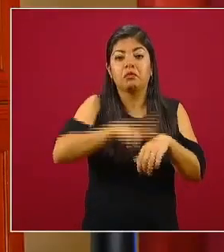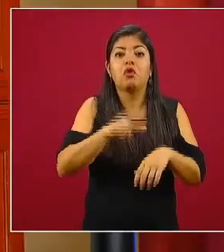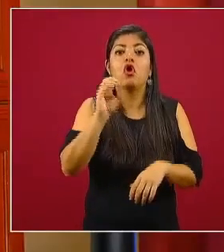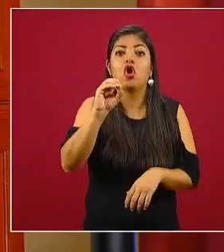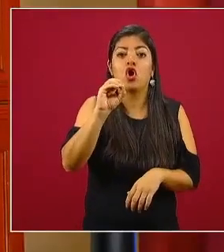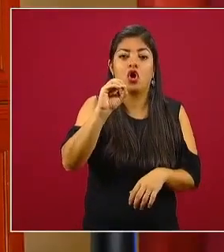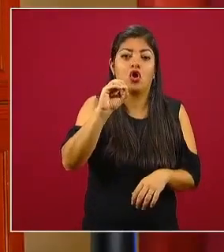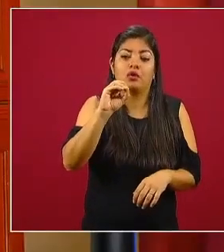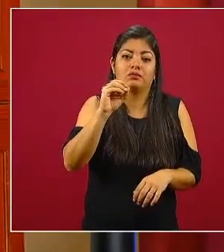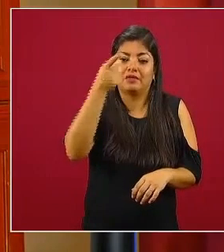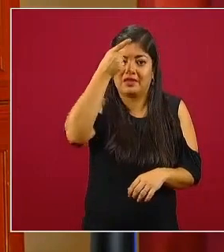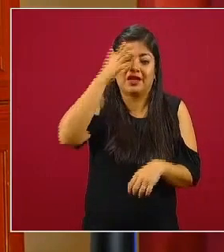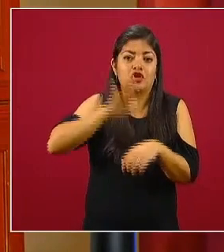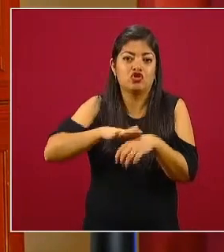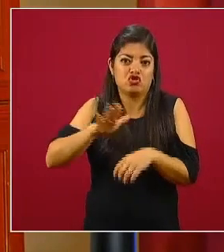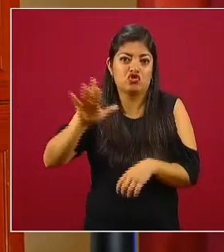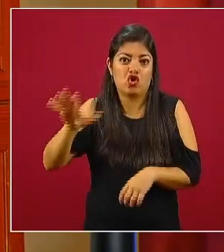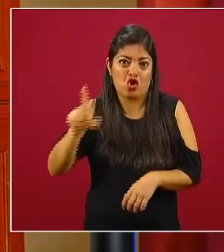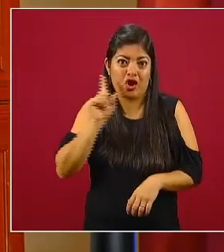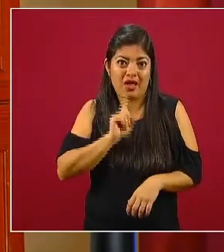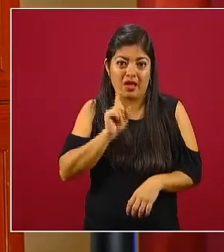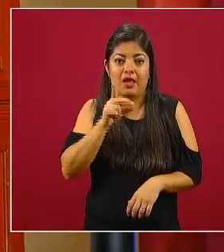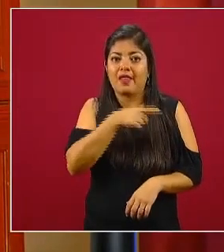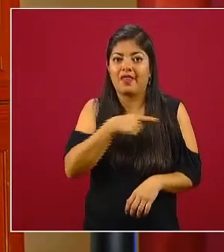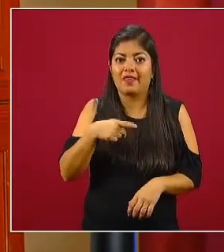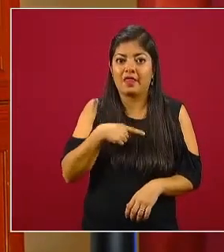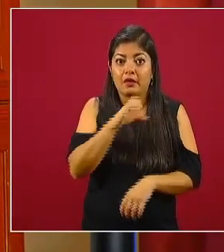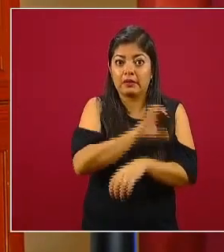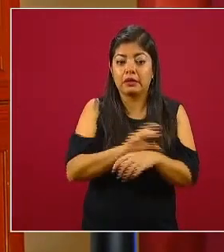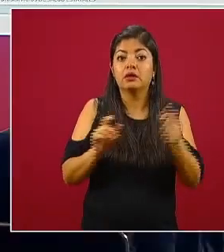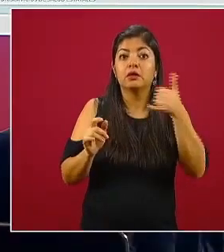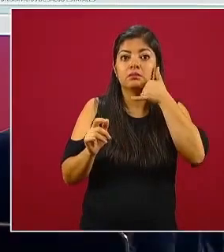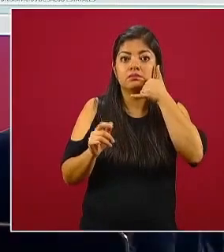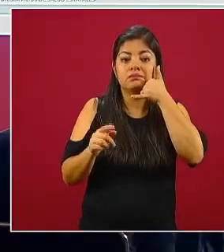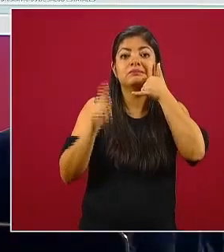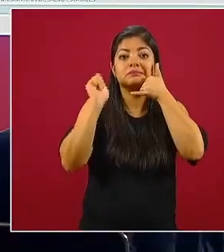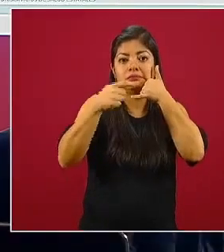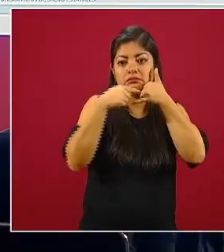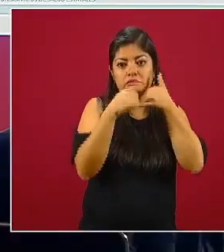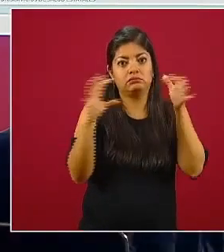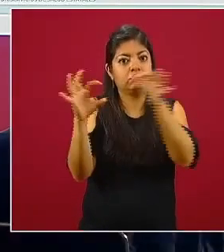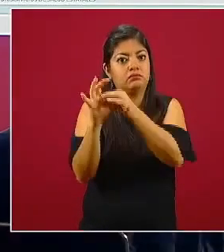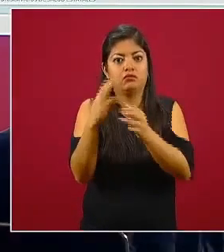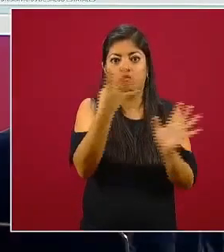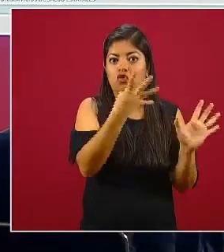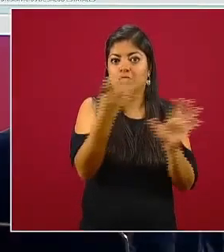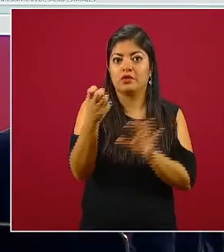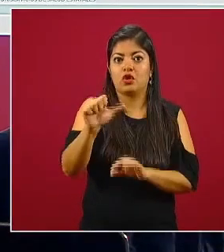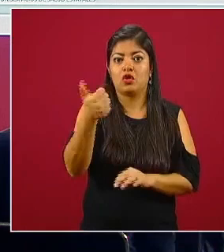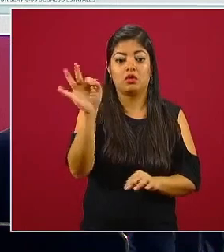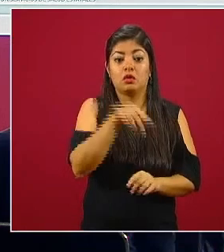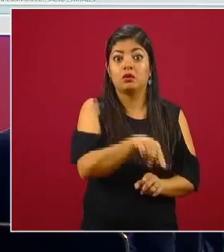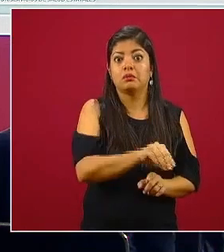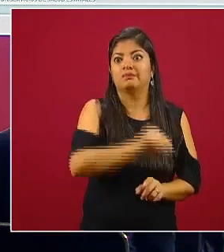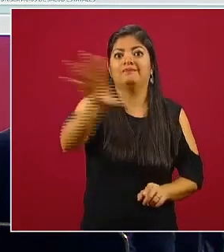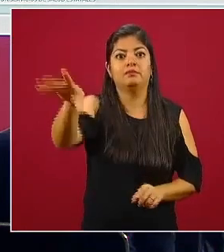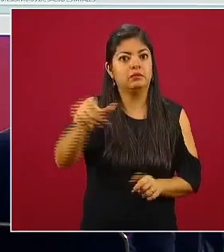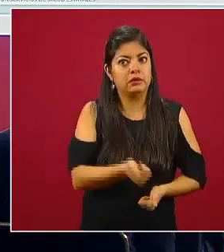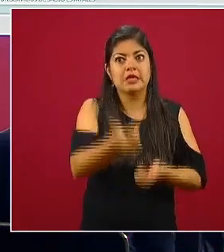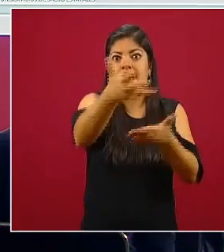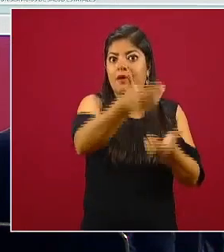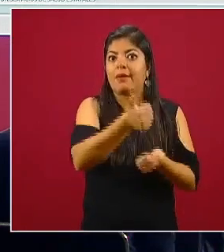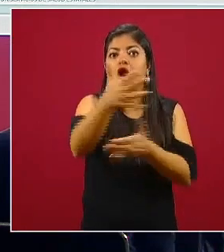del hospital debe coordinar las llamadas al 911 para empezar a derivar pacientes lo más pronto